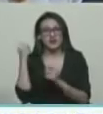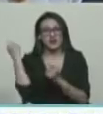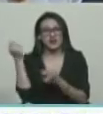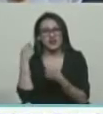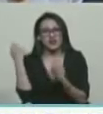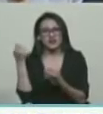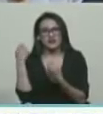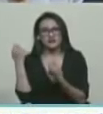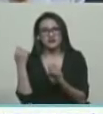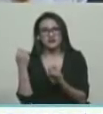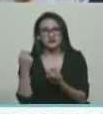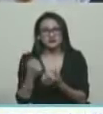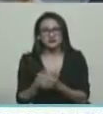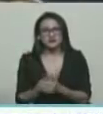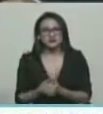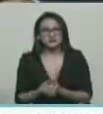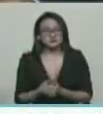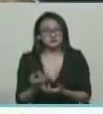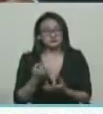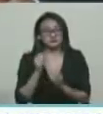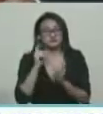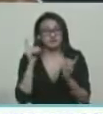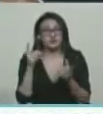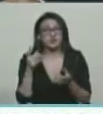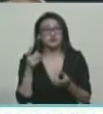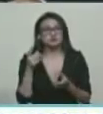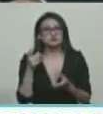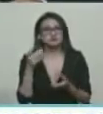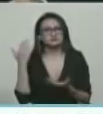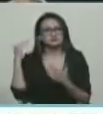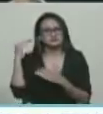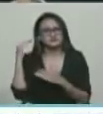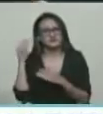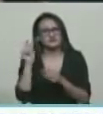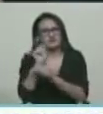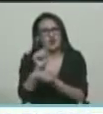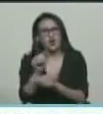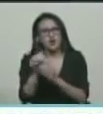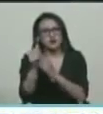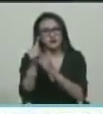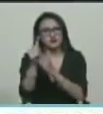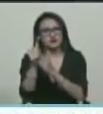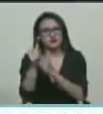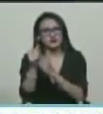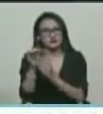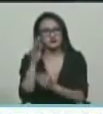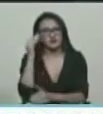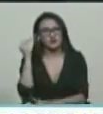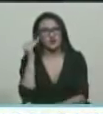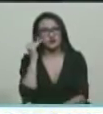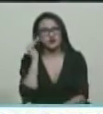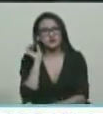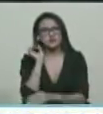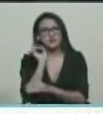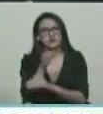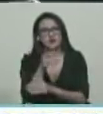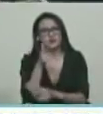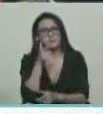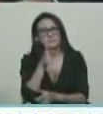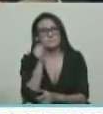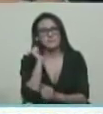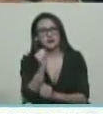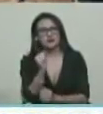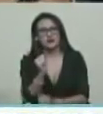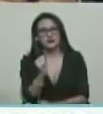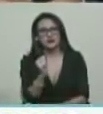Mira, es impresionante, una vez acusaron a su máximo líder de haber mandado a fusilar a alguien